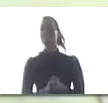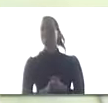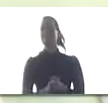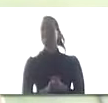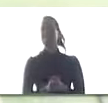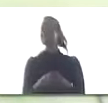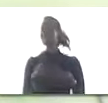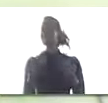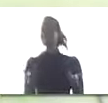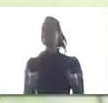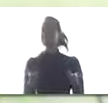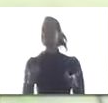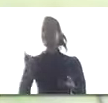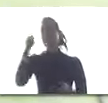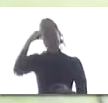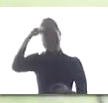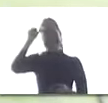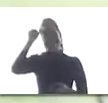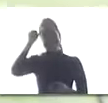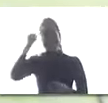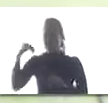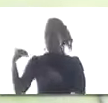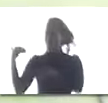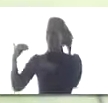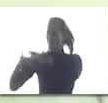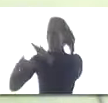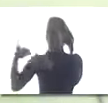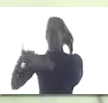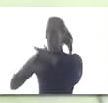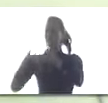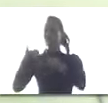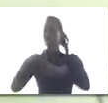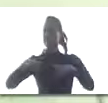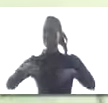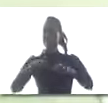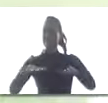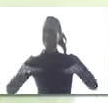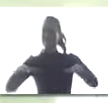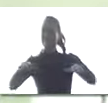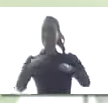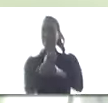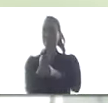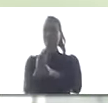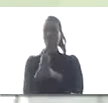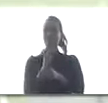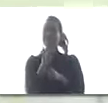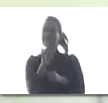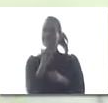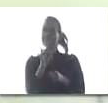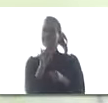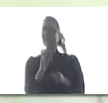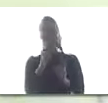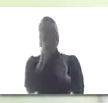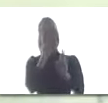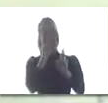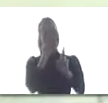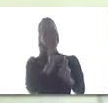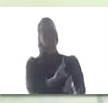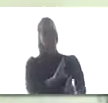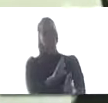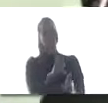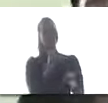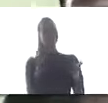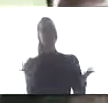Recordando un poco nuestro proceso, nuestro trabajo en el territorio, reconocemos hoy y le damos la bienvenida